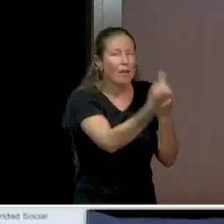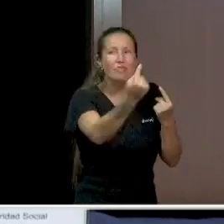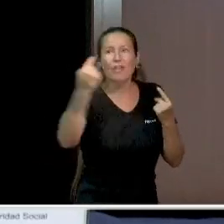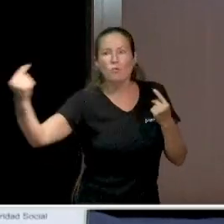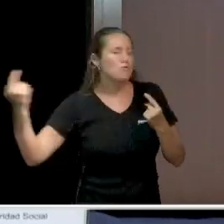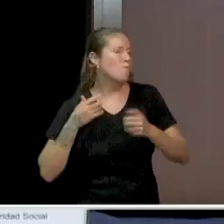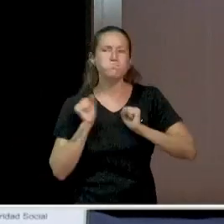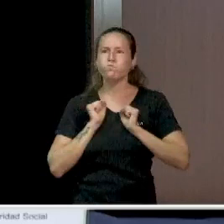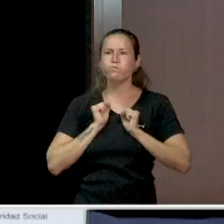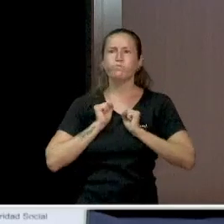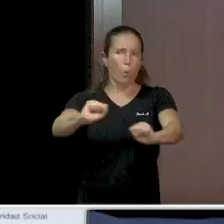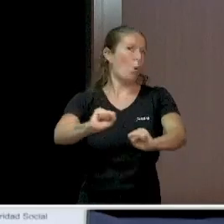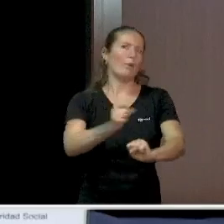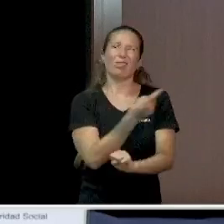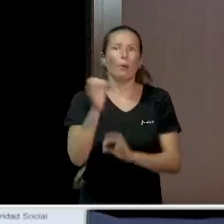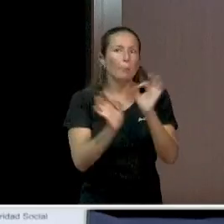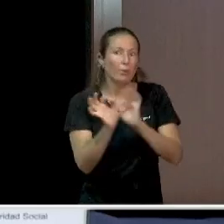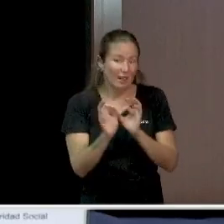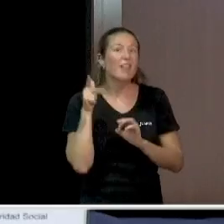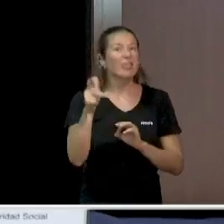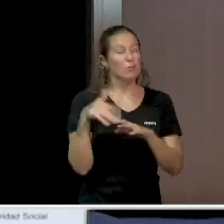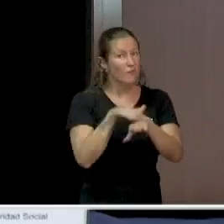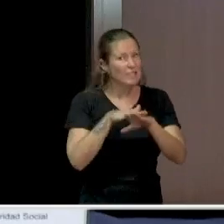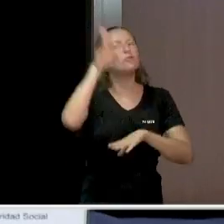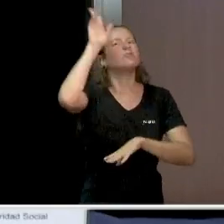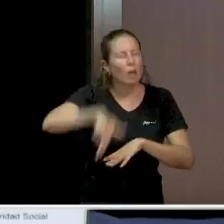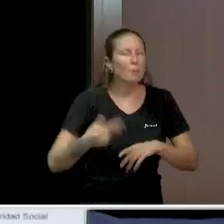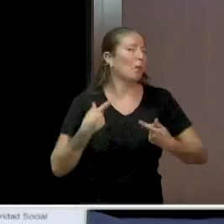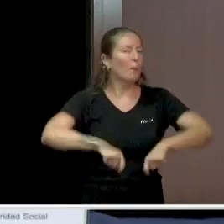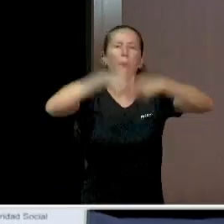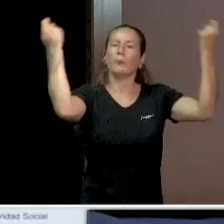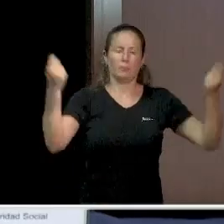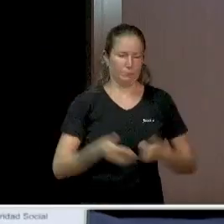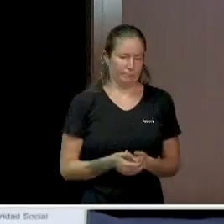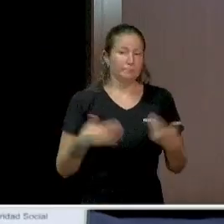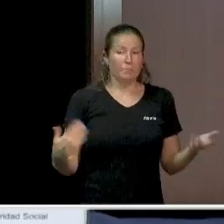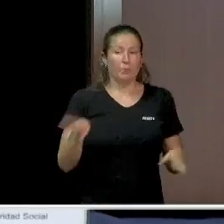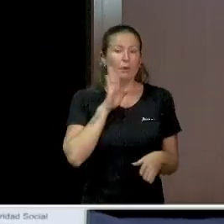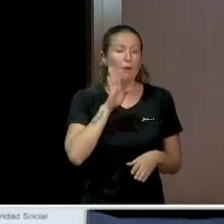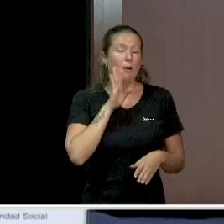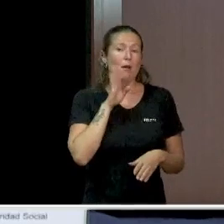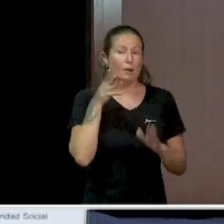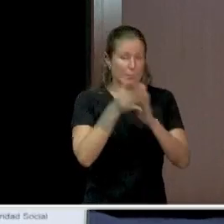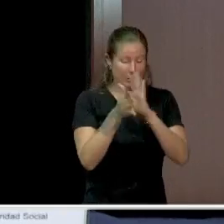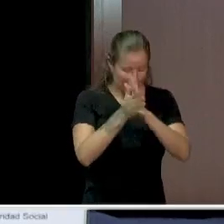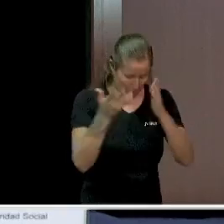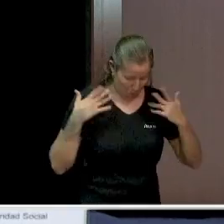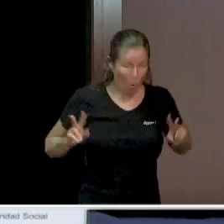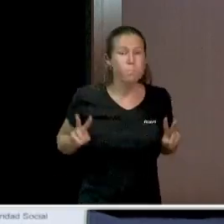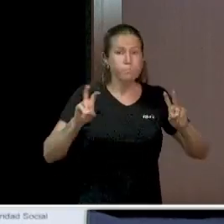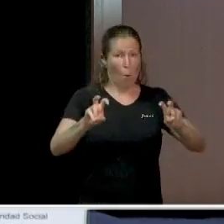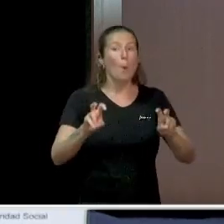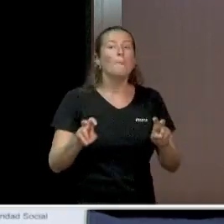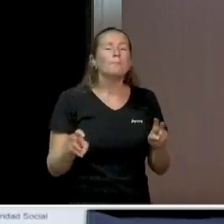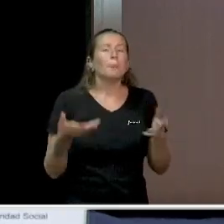algunos derechos fundamentales. En fin, en definitiva, y como les decía, como comenzaba mi intervención,